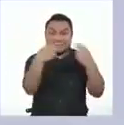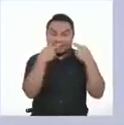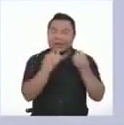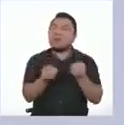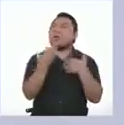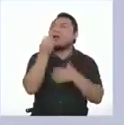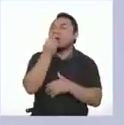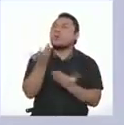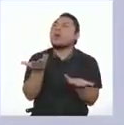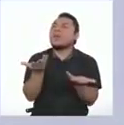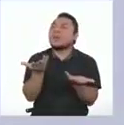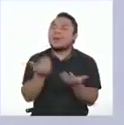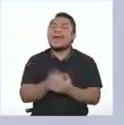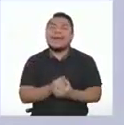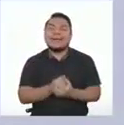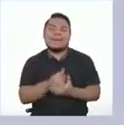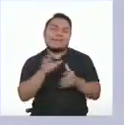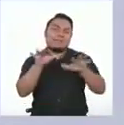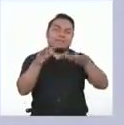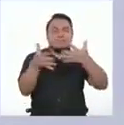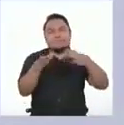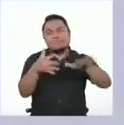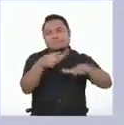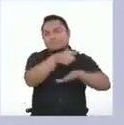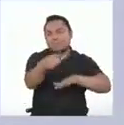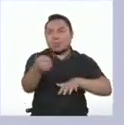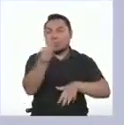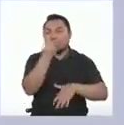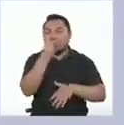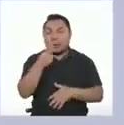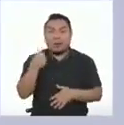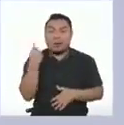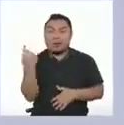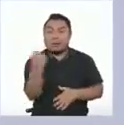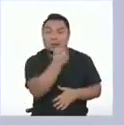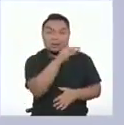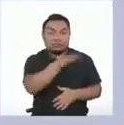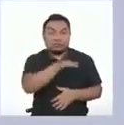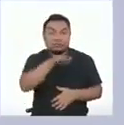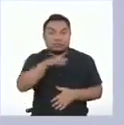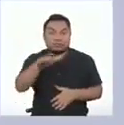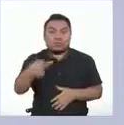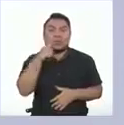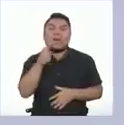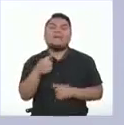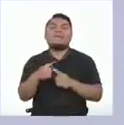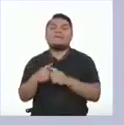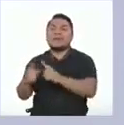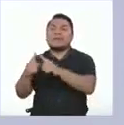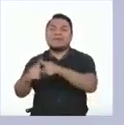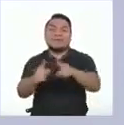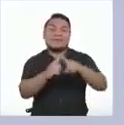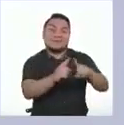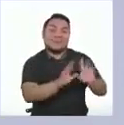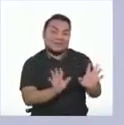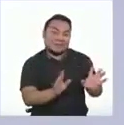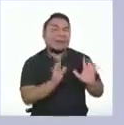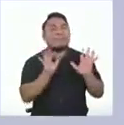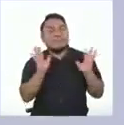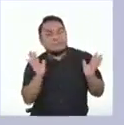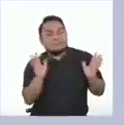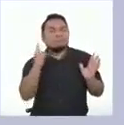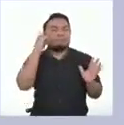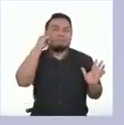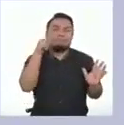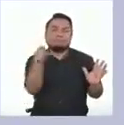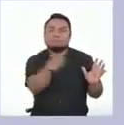mirando? Los valores son aproximados porque cada niño y niña es particular y diferente. Pero